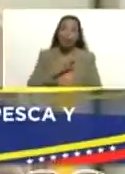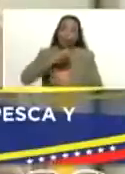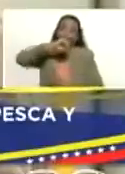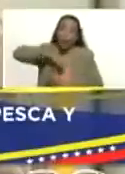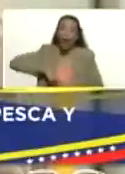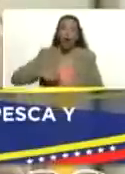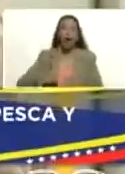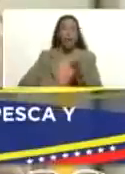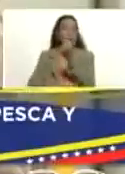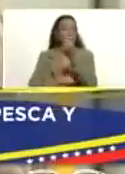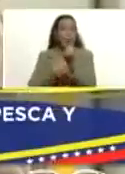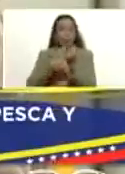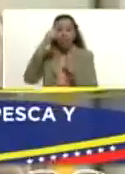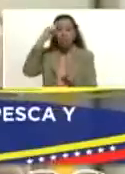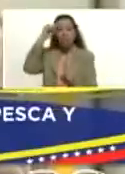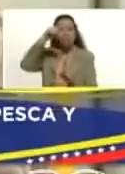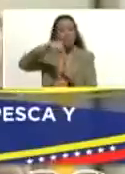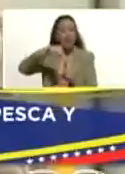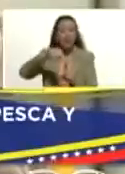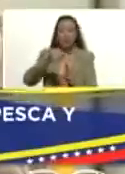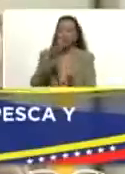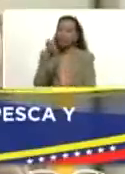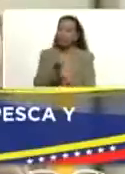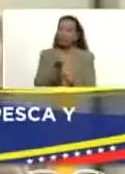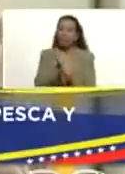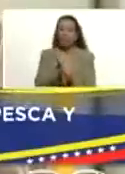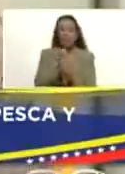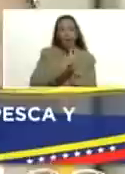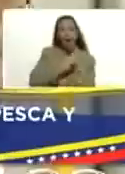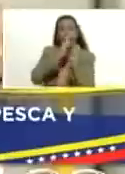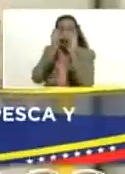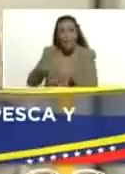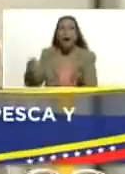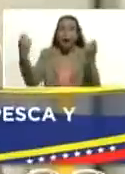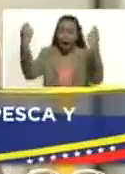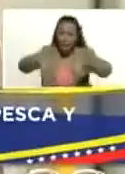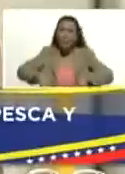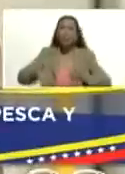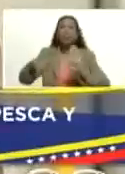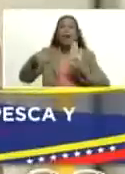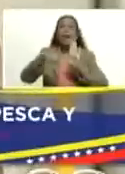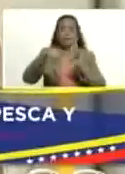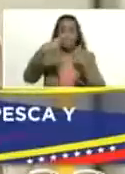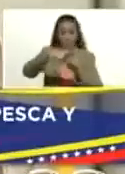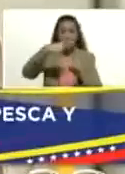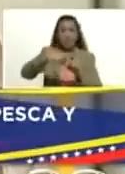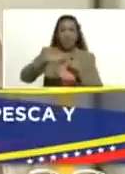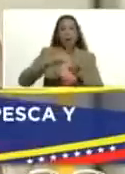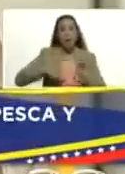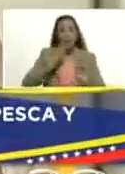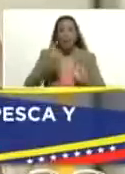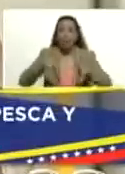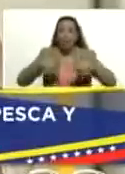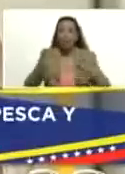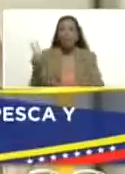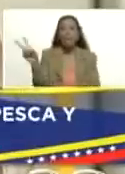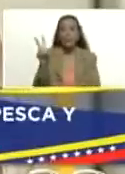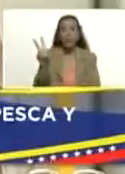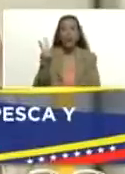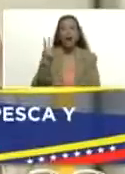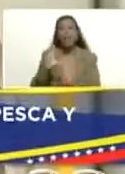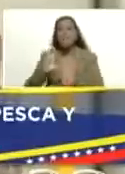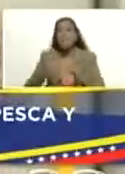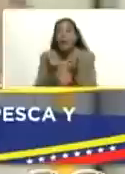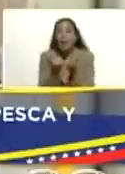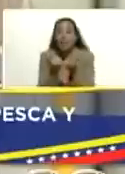amor y dedicación, podemos aportar lo positivo para construir nuestro país, para